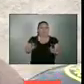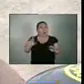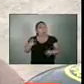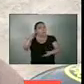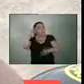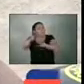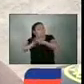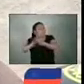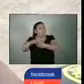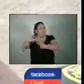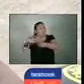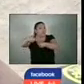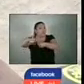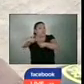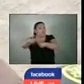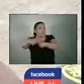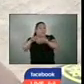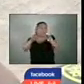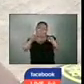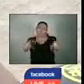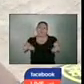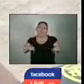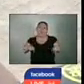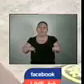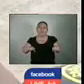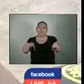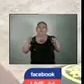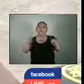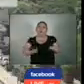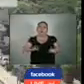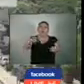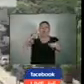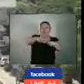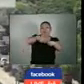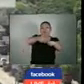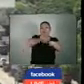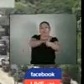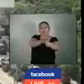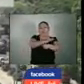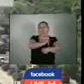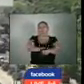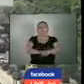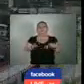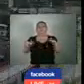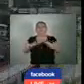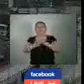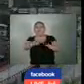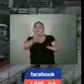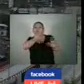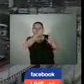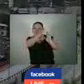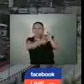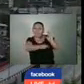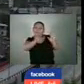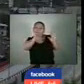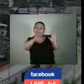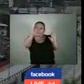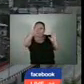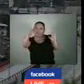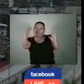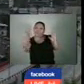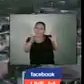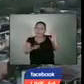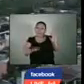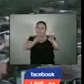bajado, sí, puedo llenar el tanque. Por último, según el informe de país, para este año